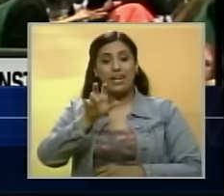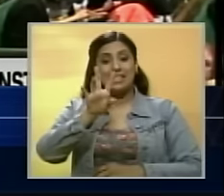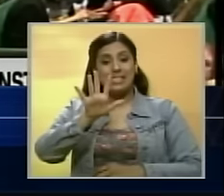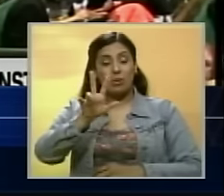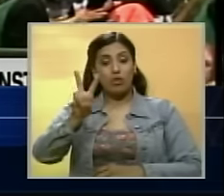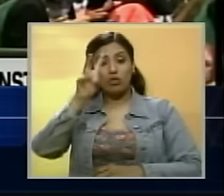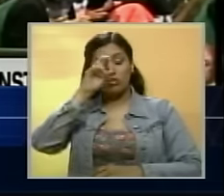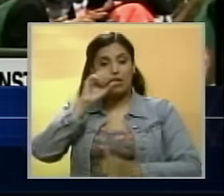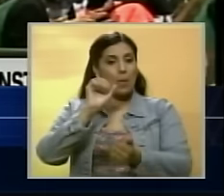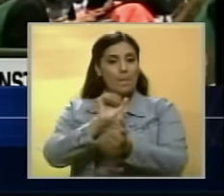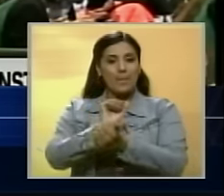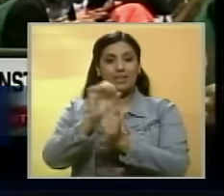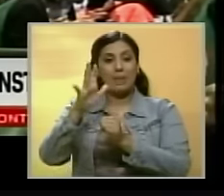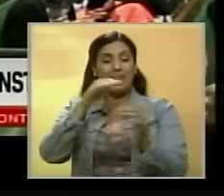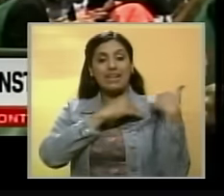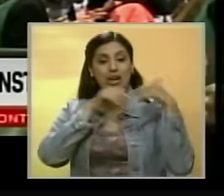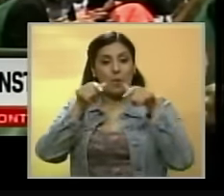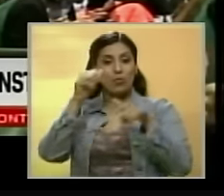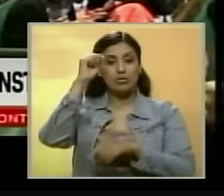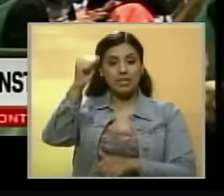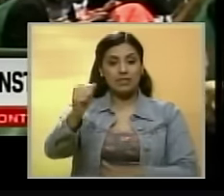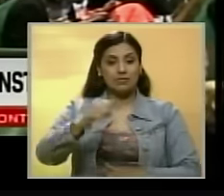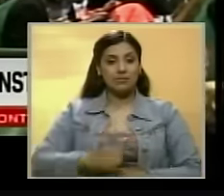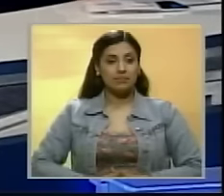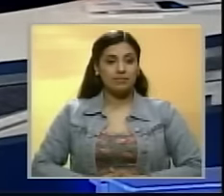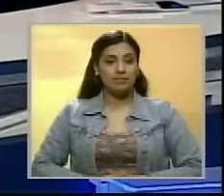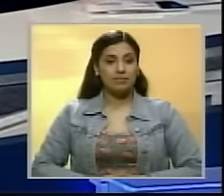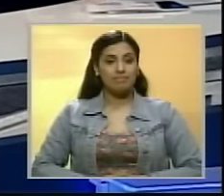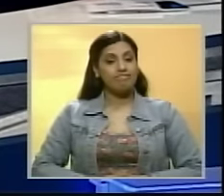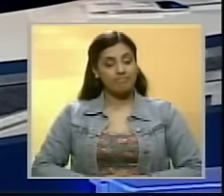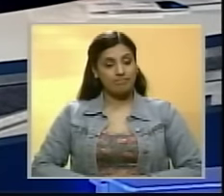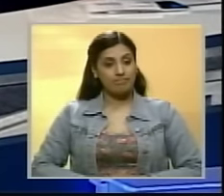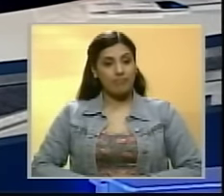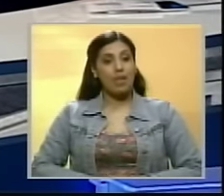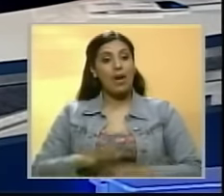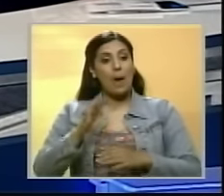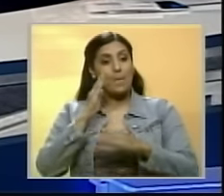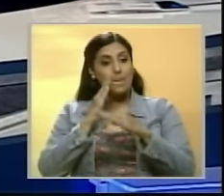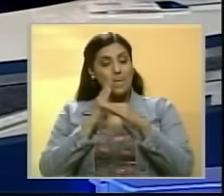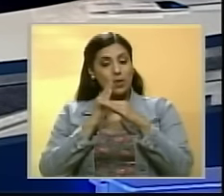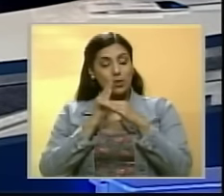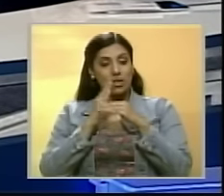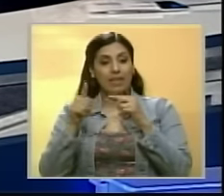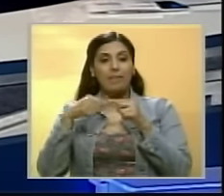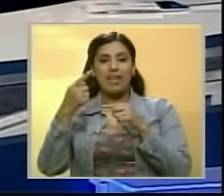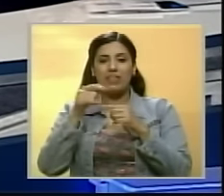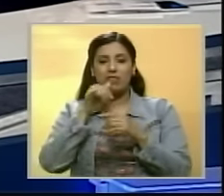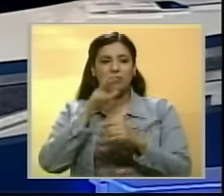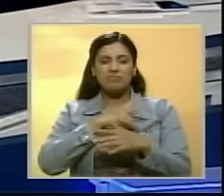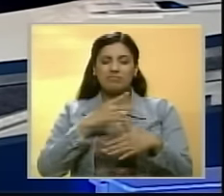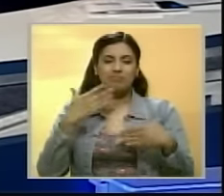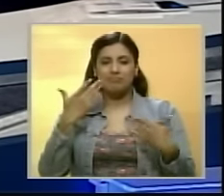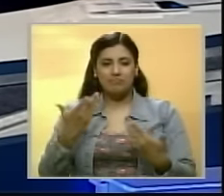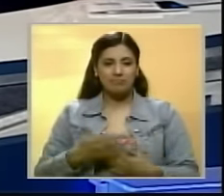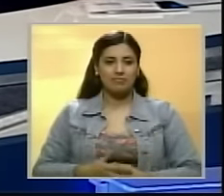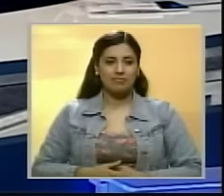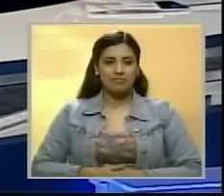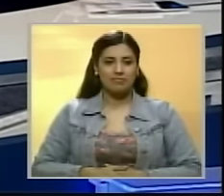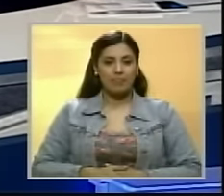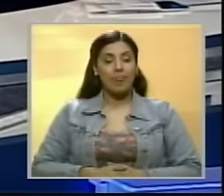años Fue detenido como presunto autor del hecho es momento de hacer una breve pausa y más adelante en noticiero